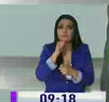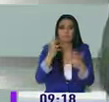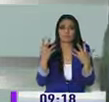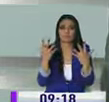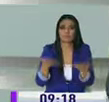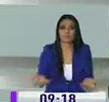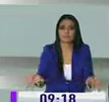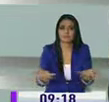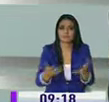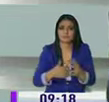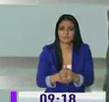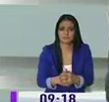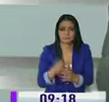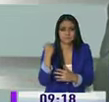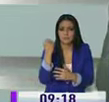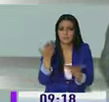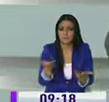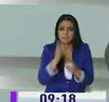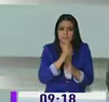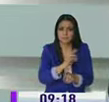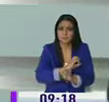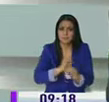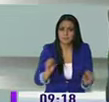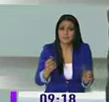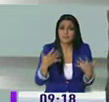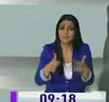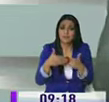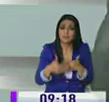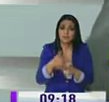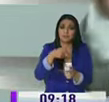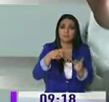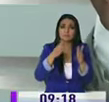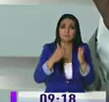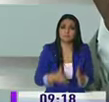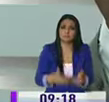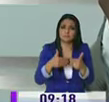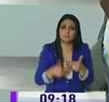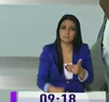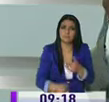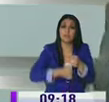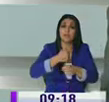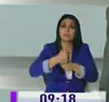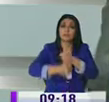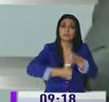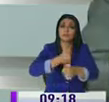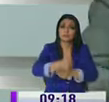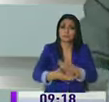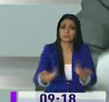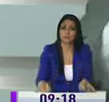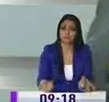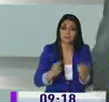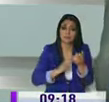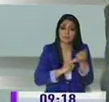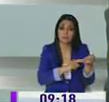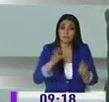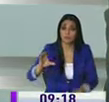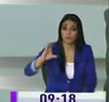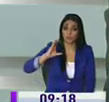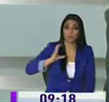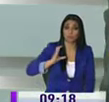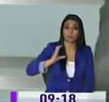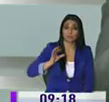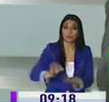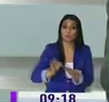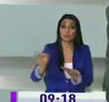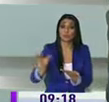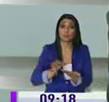dar derechos lo han venido haciendo los prefectos durante todos estos años que con los recursos que pertenecen al sector